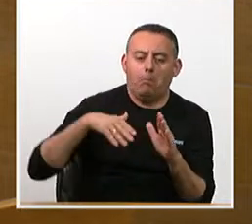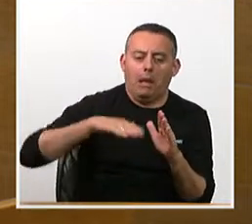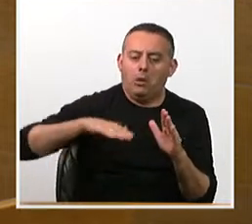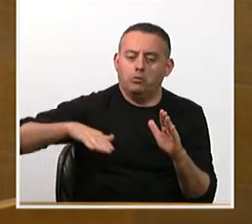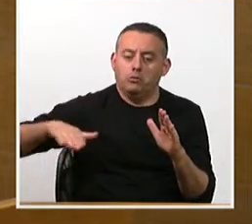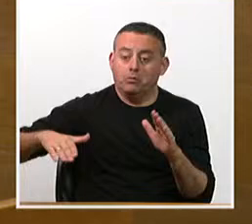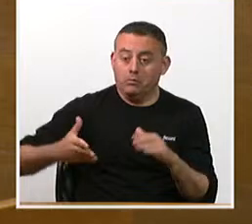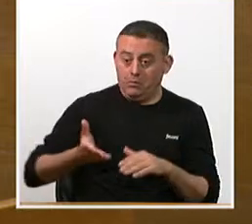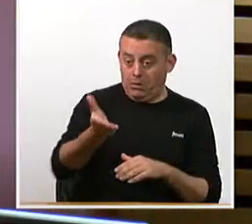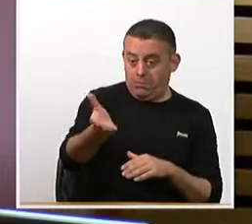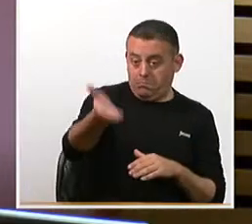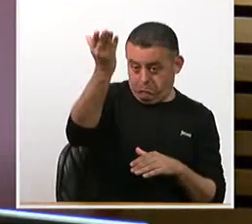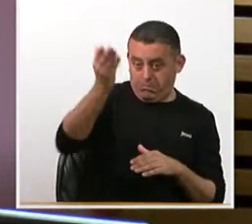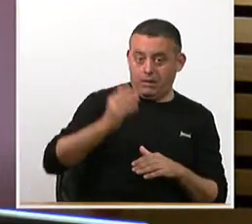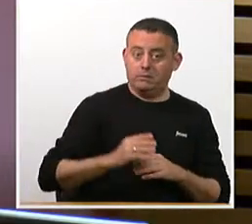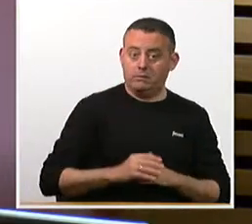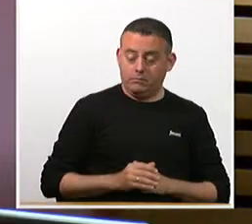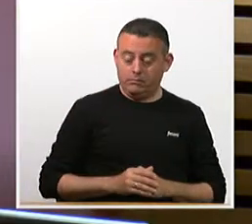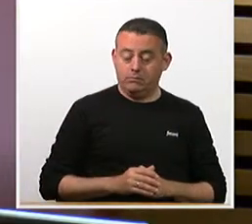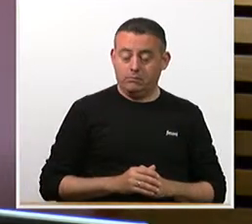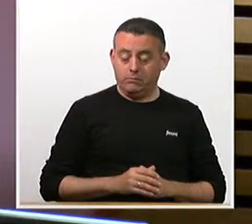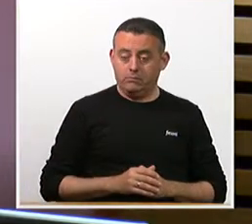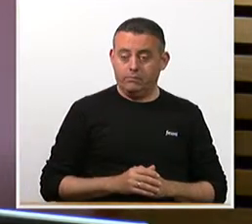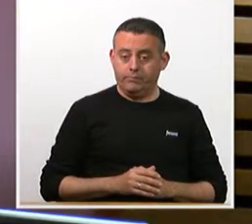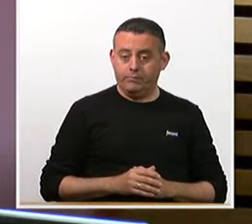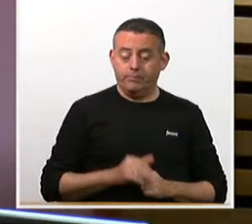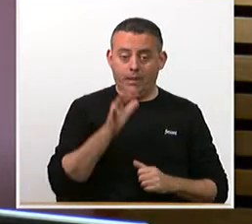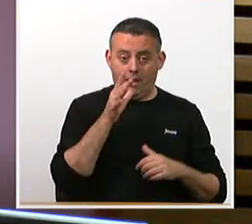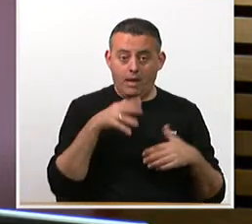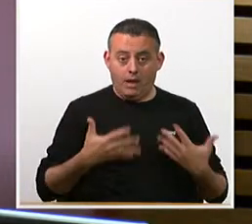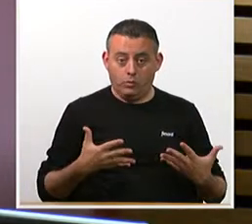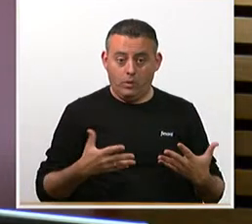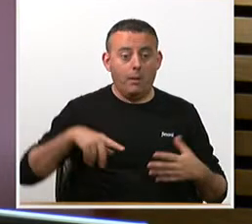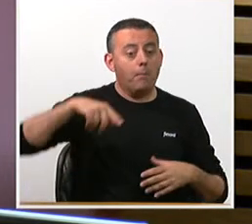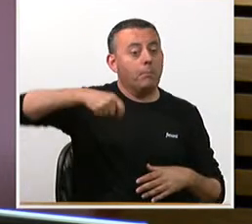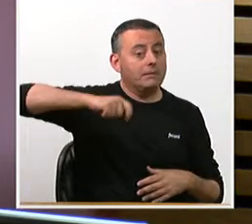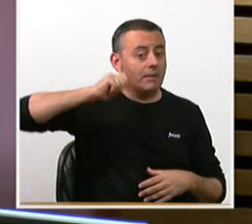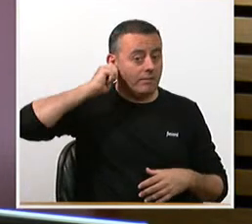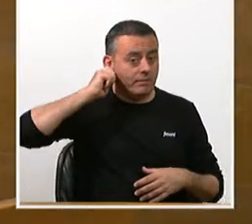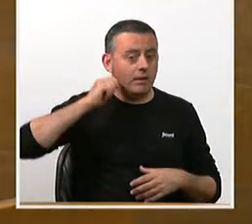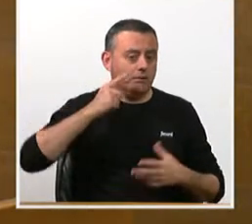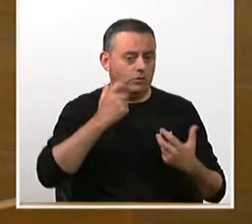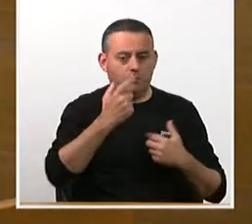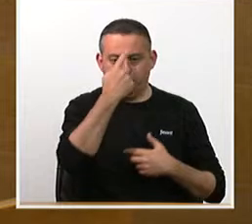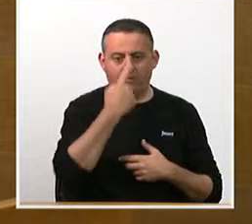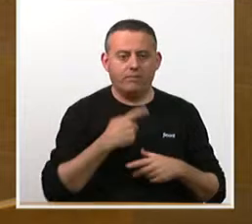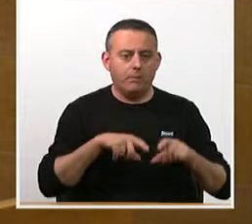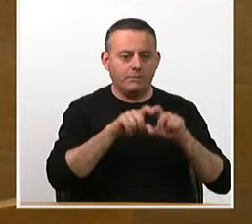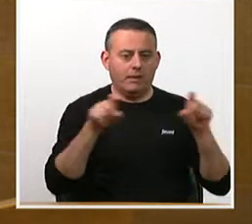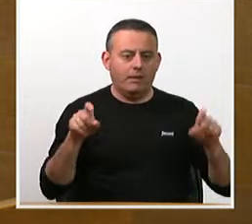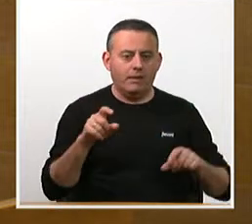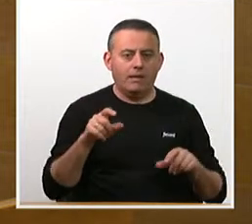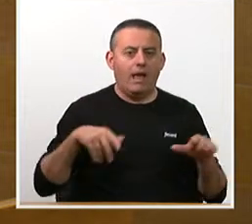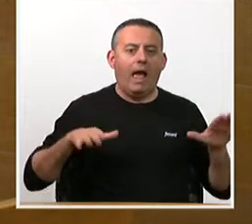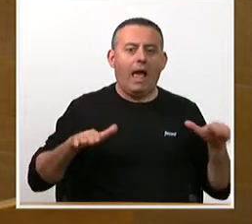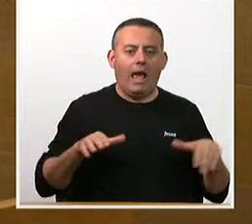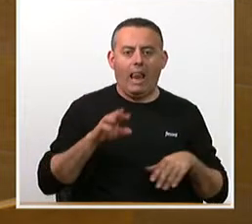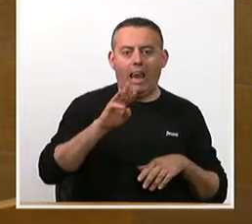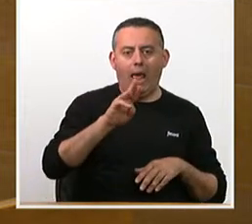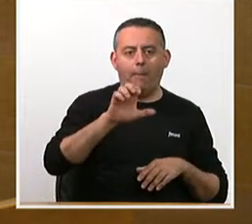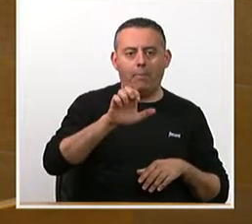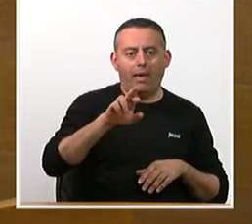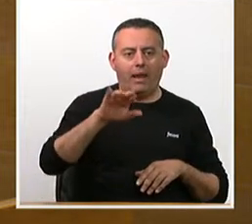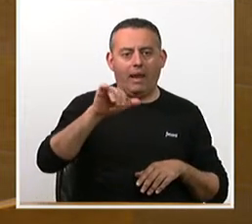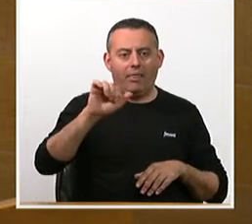empresas públicas la actual eh presidenta tiene un perfil claramente empresarial Ángela Pérez es una